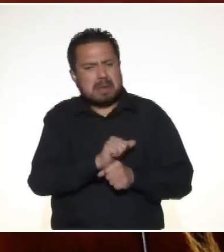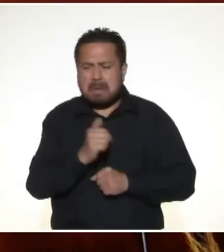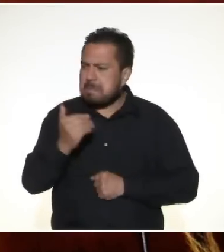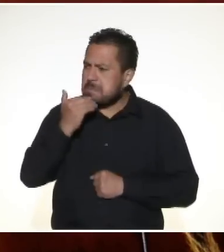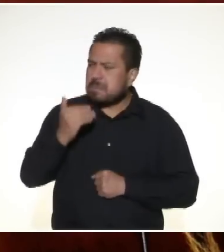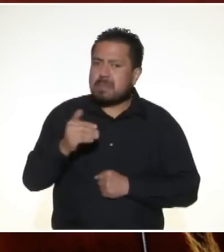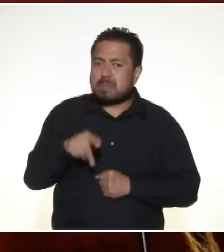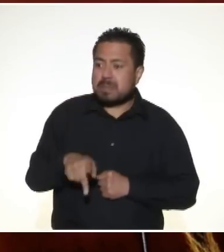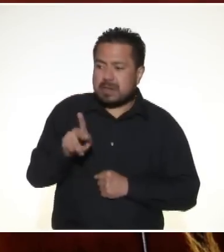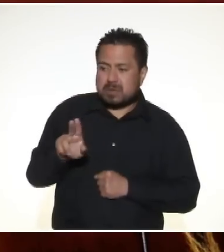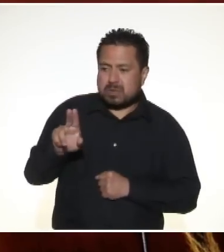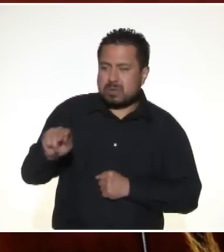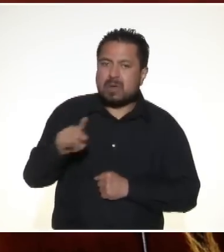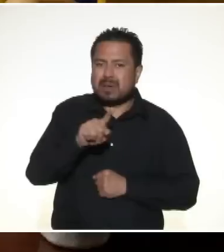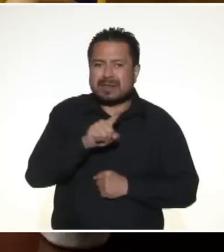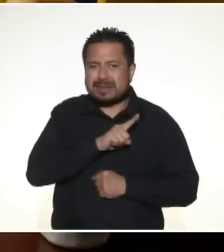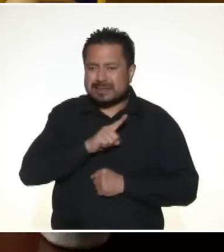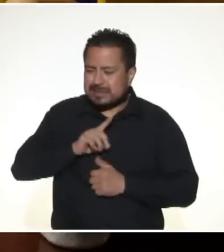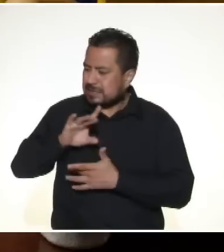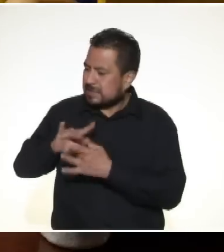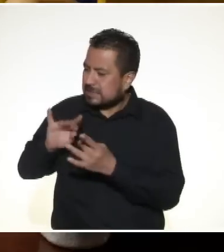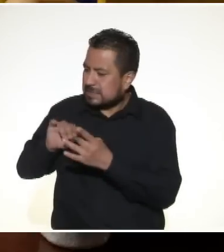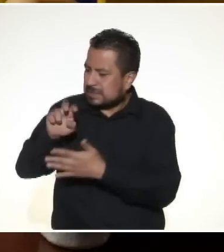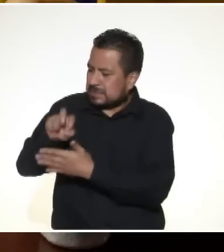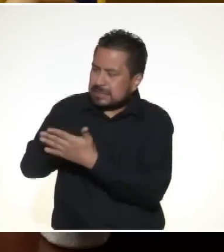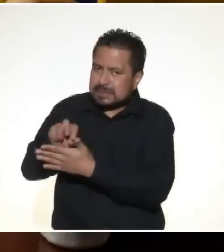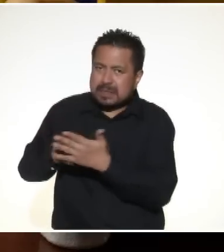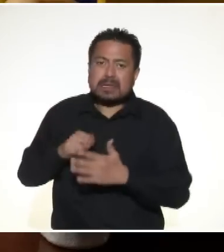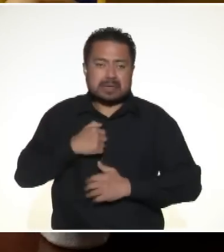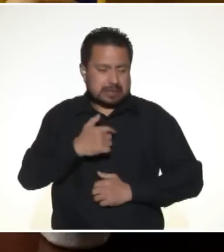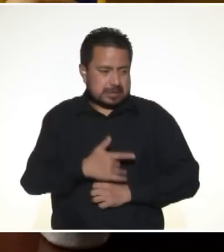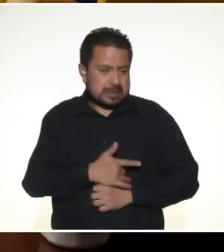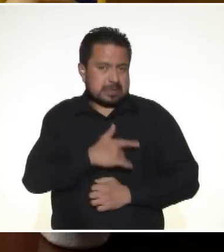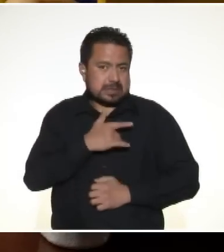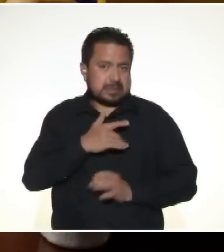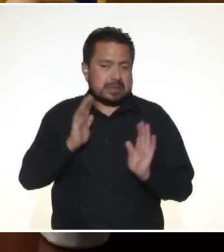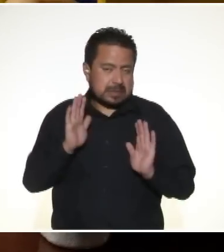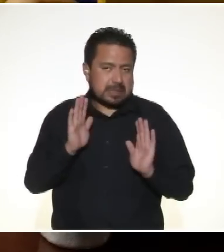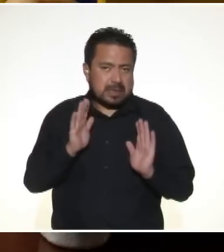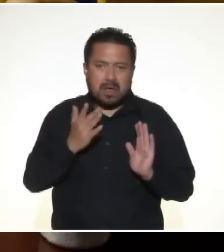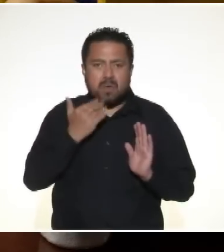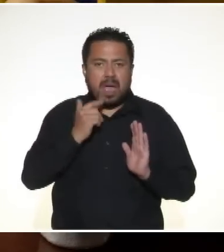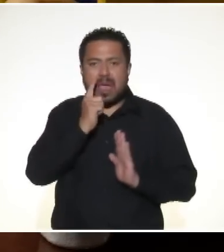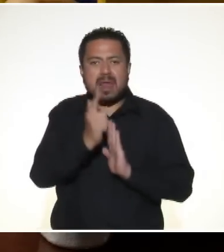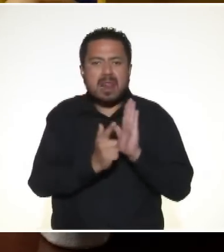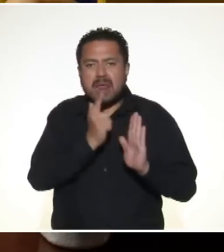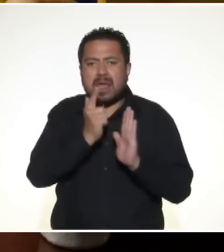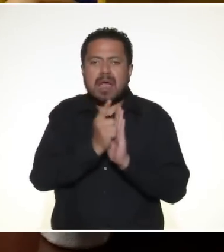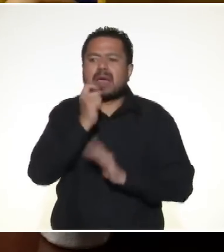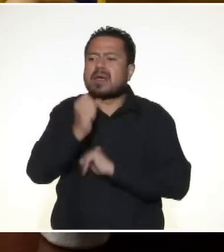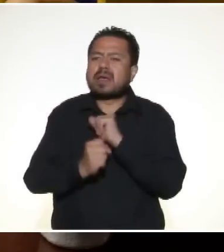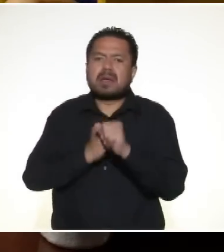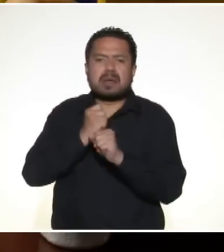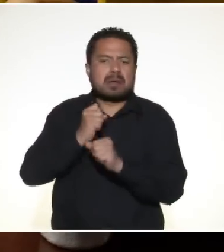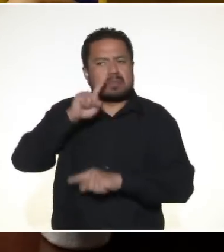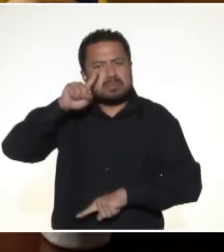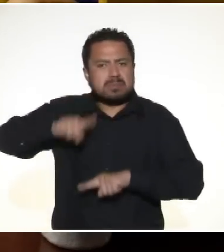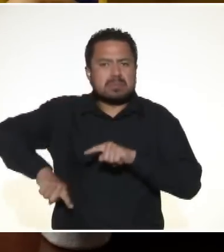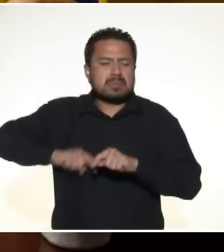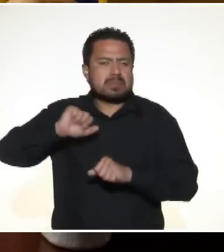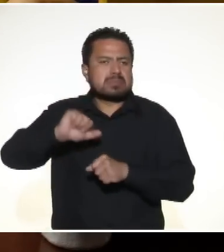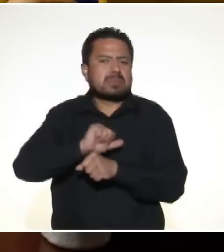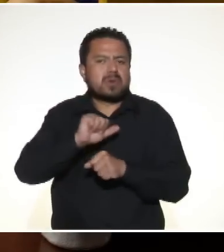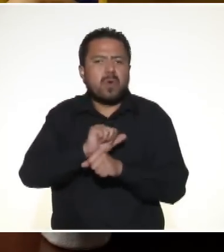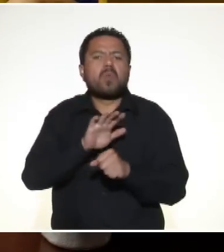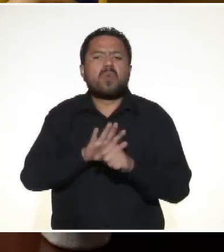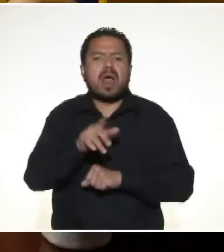pero háganlos entender. Pero debería, yo siento, no sé si estoy siendo drástico, no hay una ley que diga hasta qué edad puedes manejar. No. ¿Cuál sería